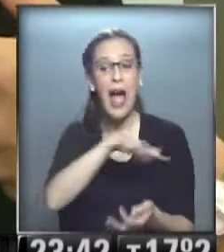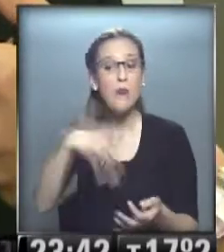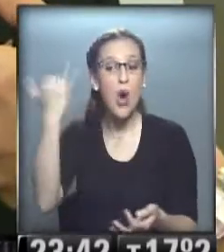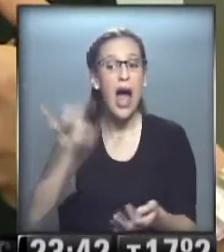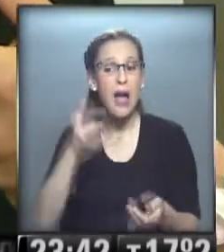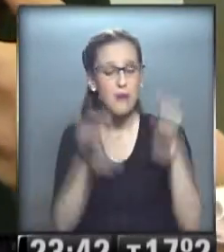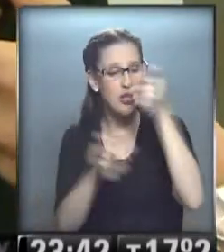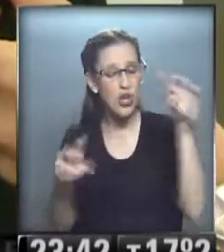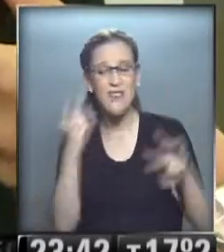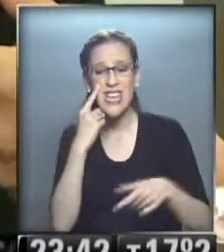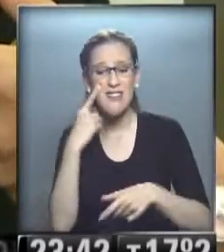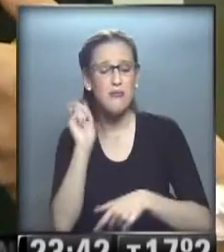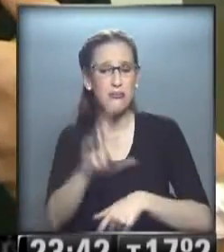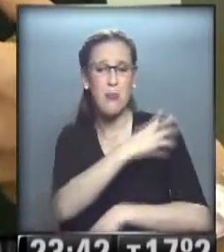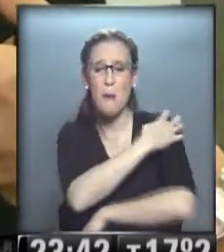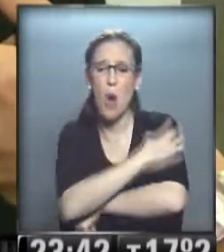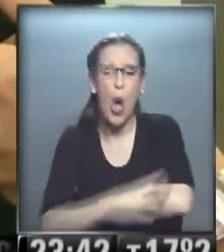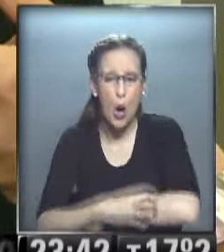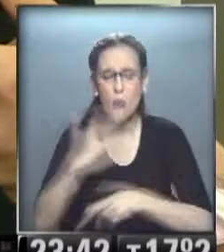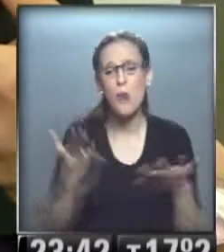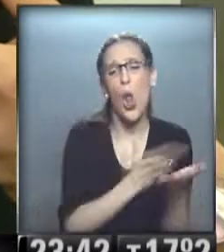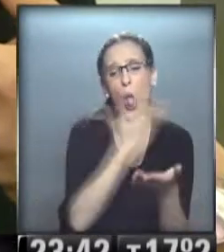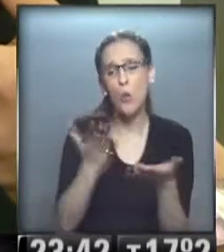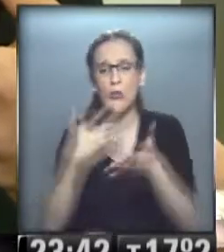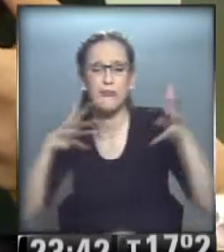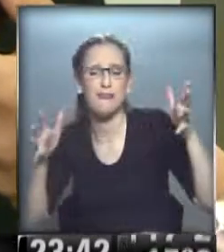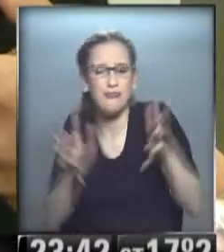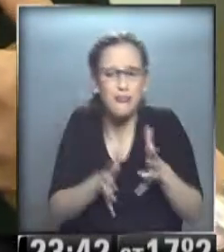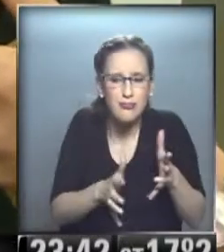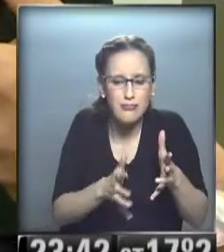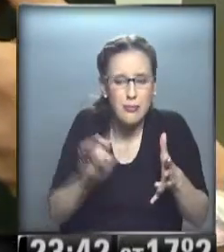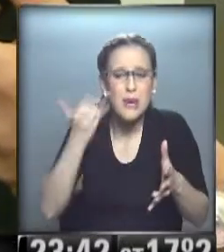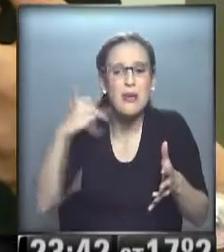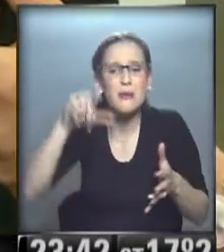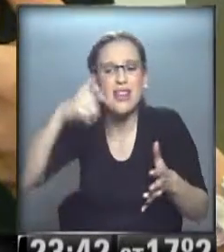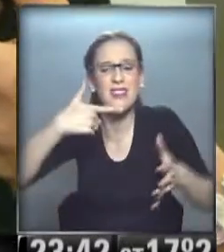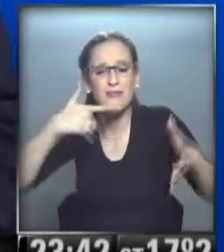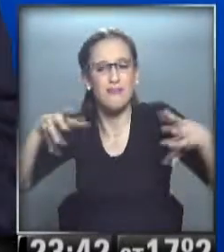campesinos pobres, hay pequeños productores. Entonces, Casa Miquela conoce esto.